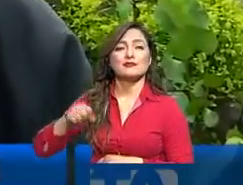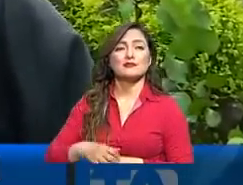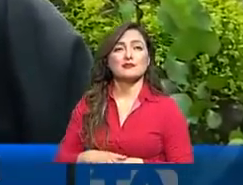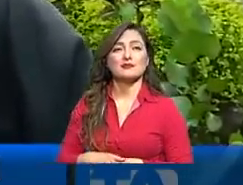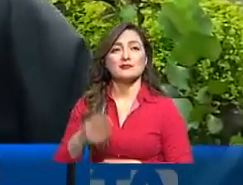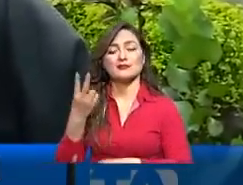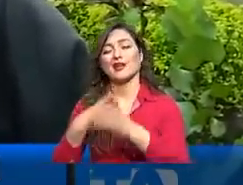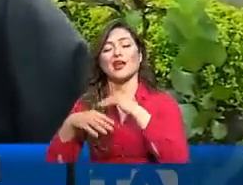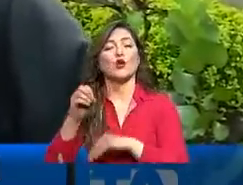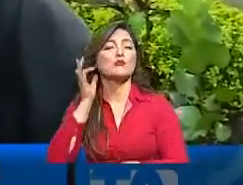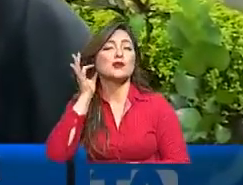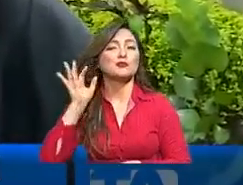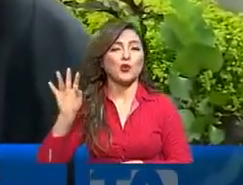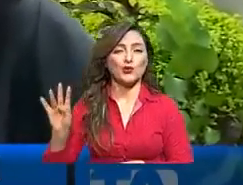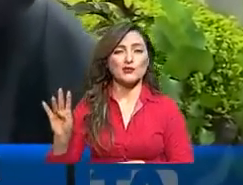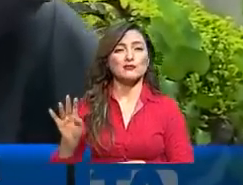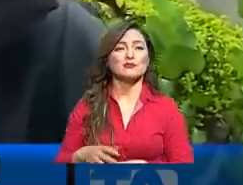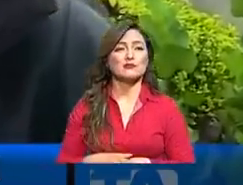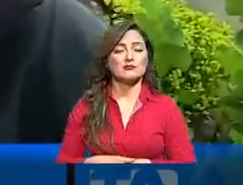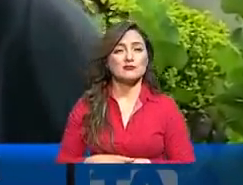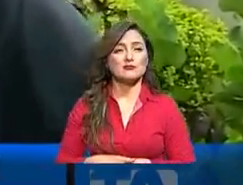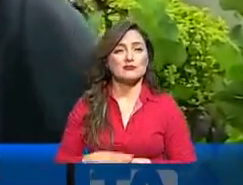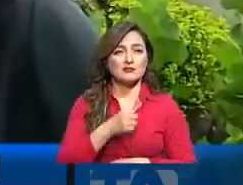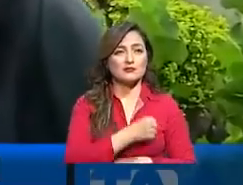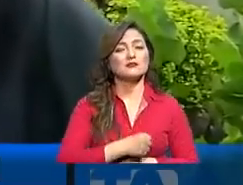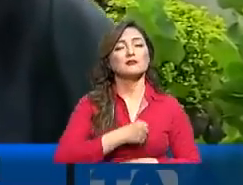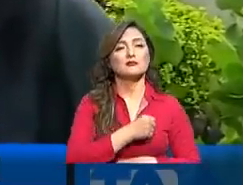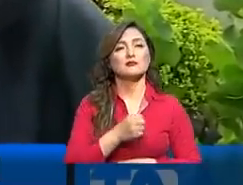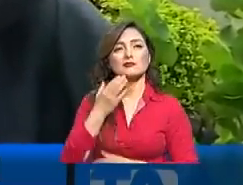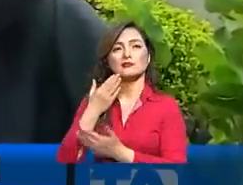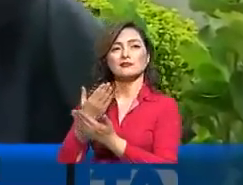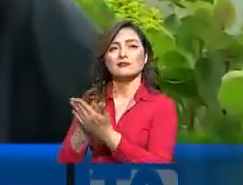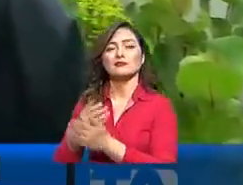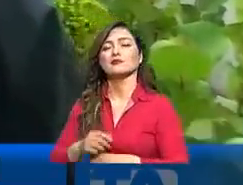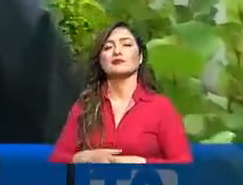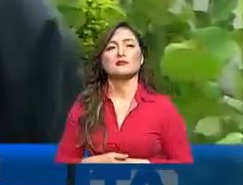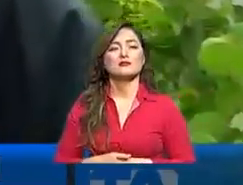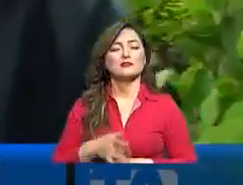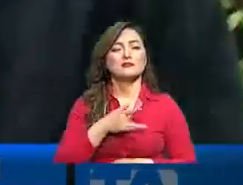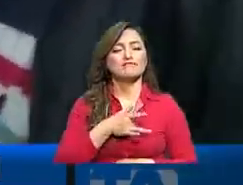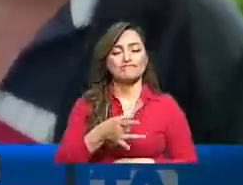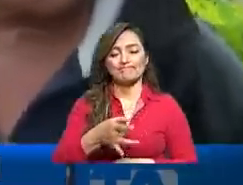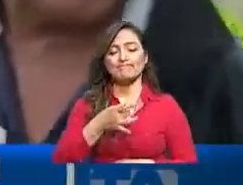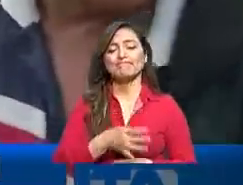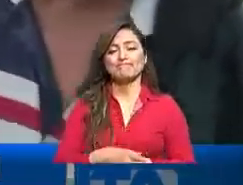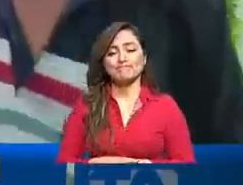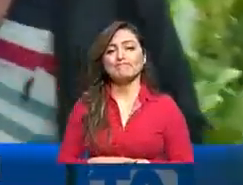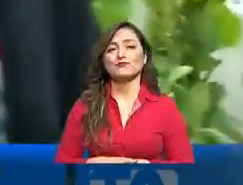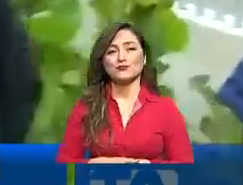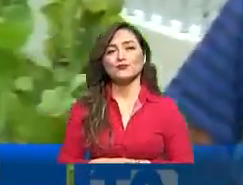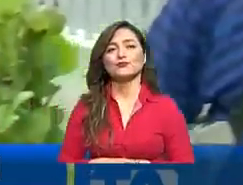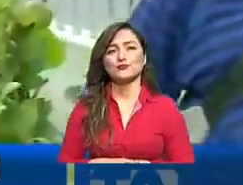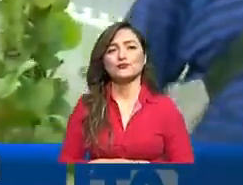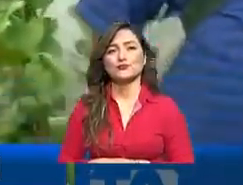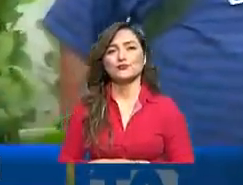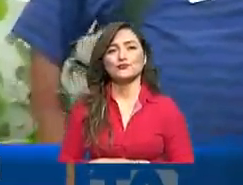señora. Sí. Sintiendo mucho. Muchas gracias. Ese es el dolor, imágenes desgarradoras que también nosotros